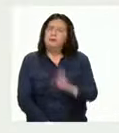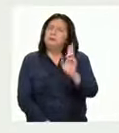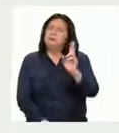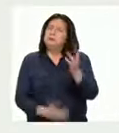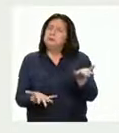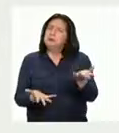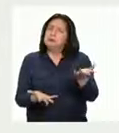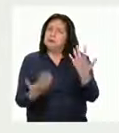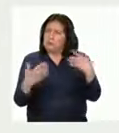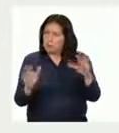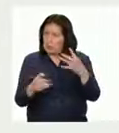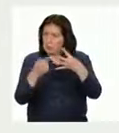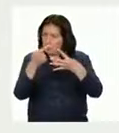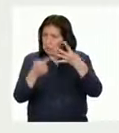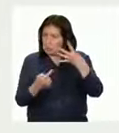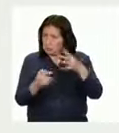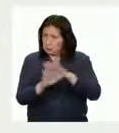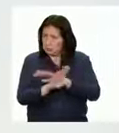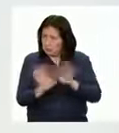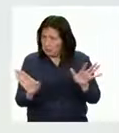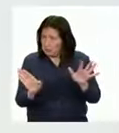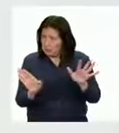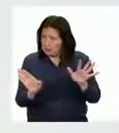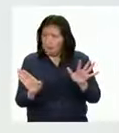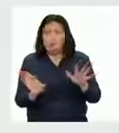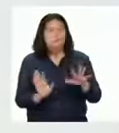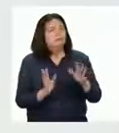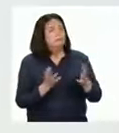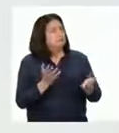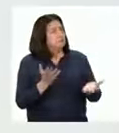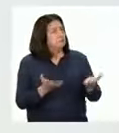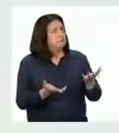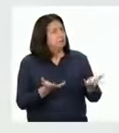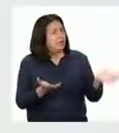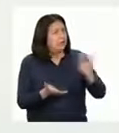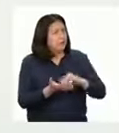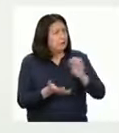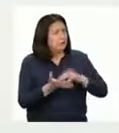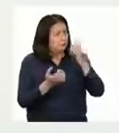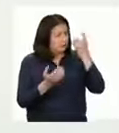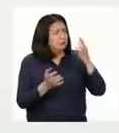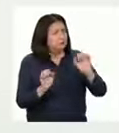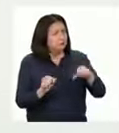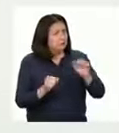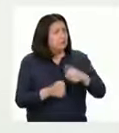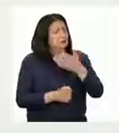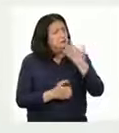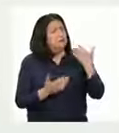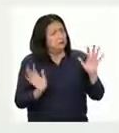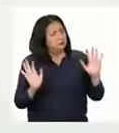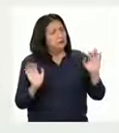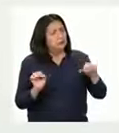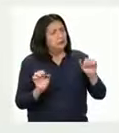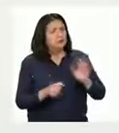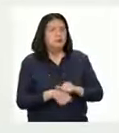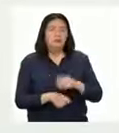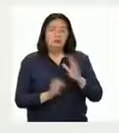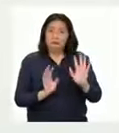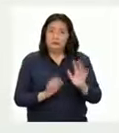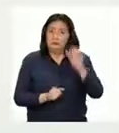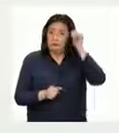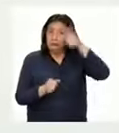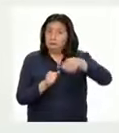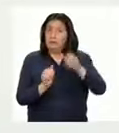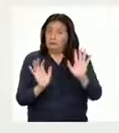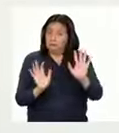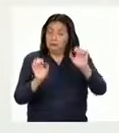Profesora, ¿nos bastará con esas 4 preguntas? Pues más información siempre será mejor opción. Así que